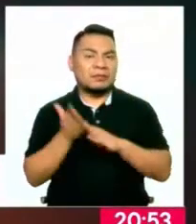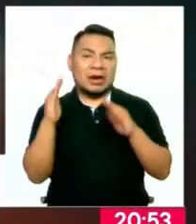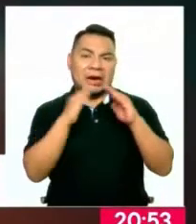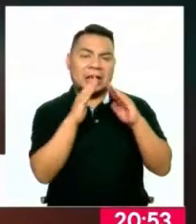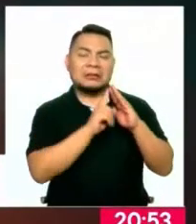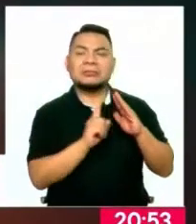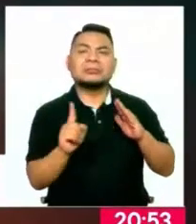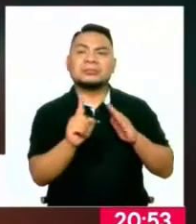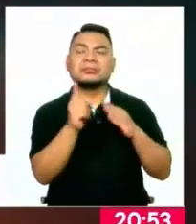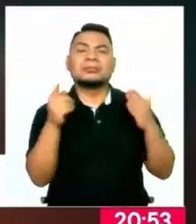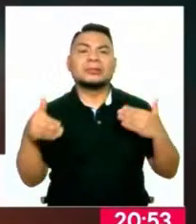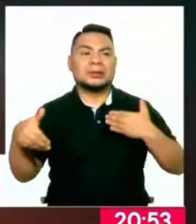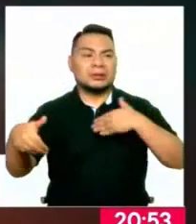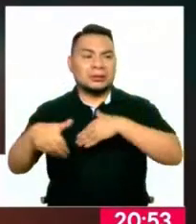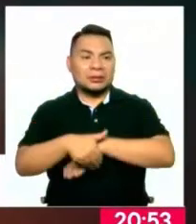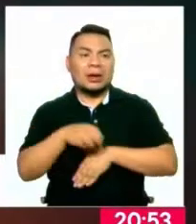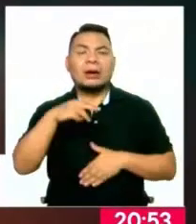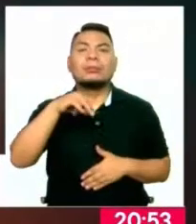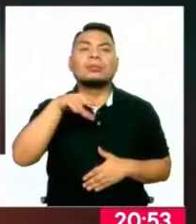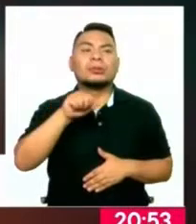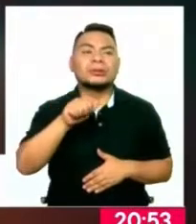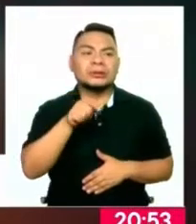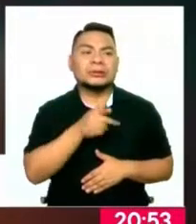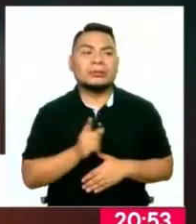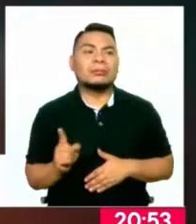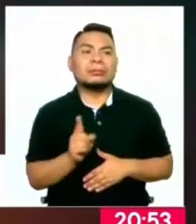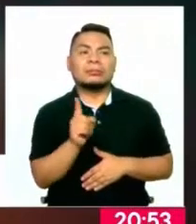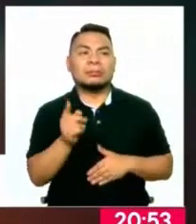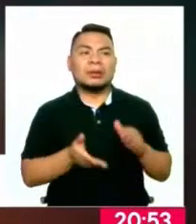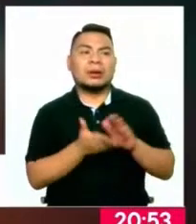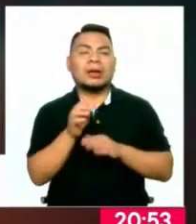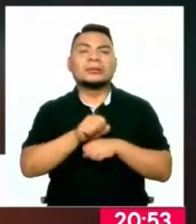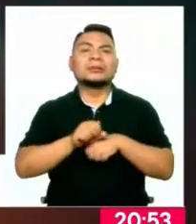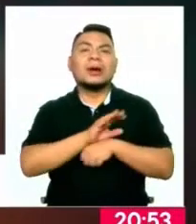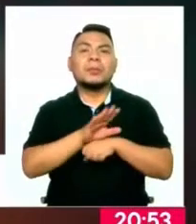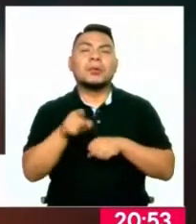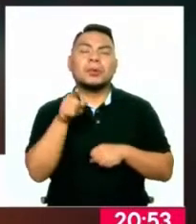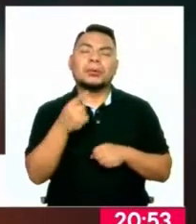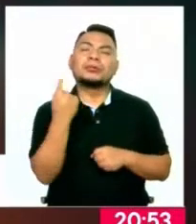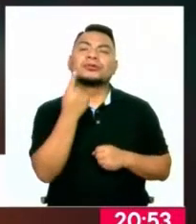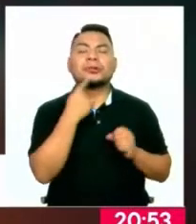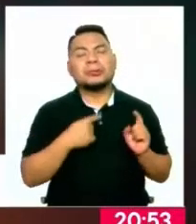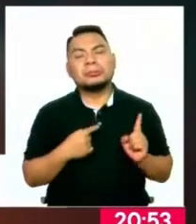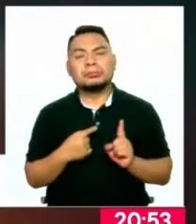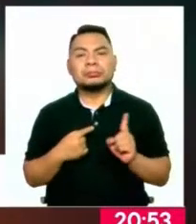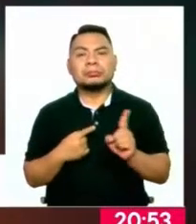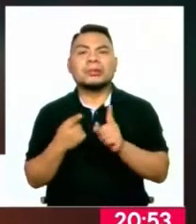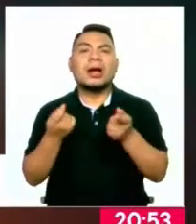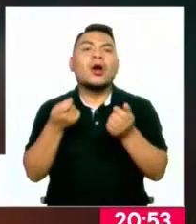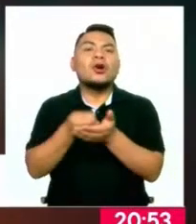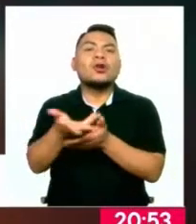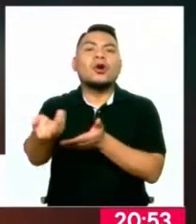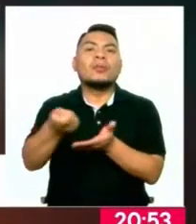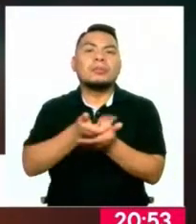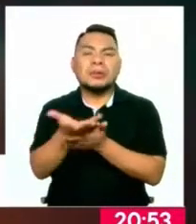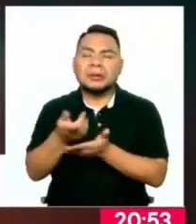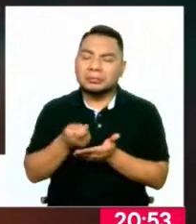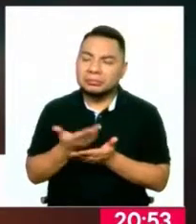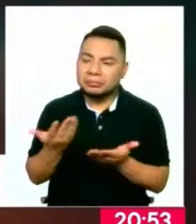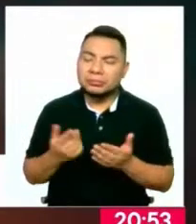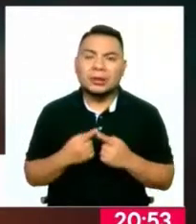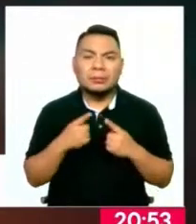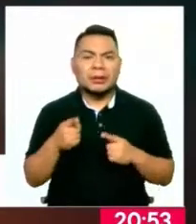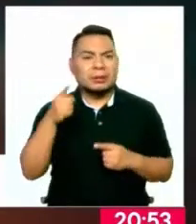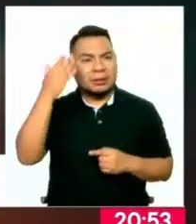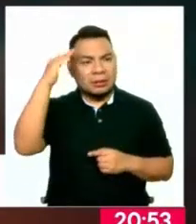su domicilio ubicado en la calle Las Musas, lote 36, Manzanas en San Borja, con dirección a una tienda. Él tiene